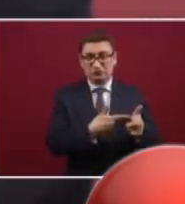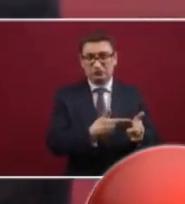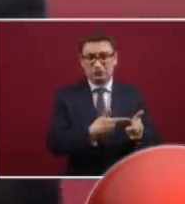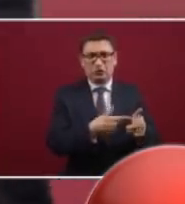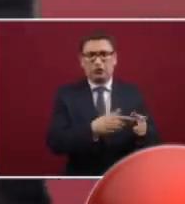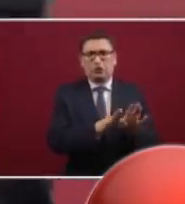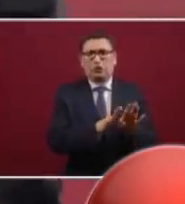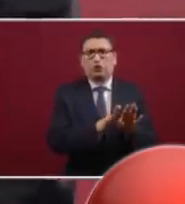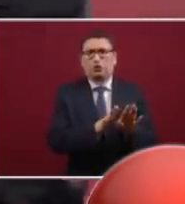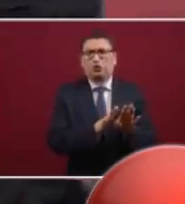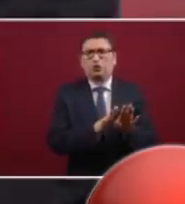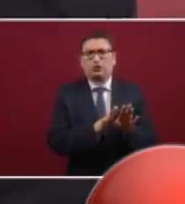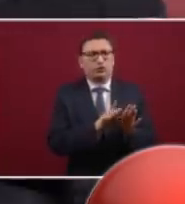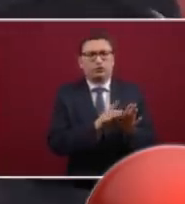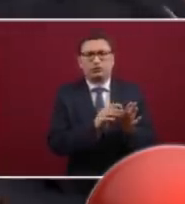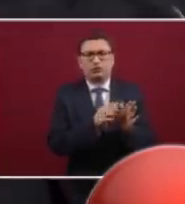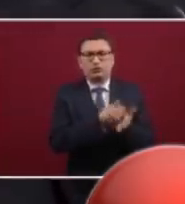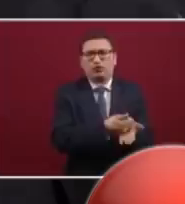ante